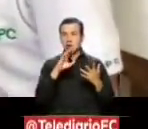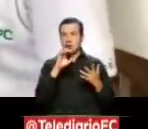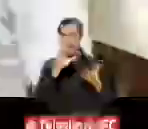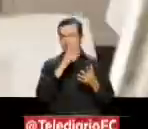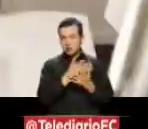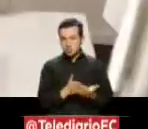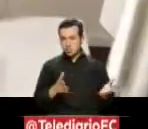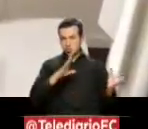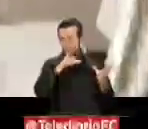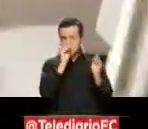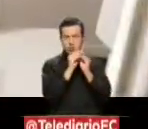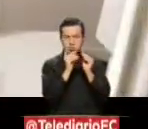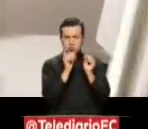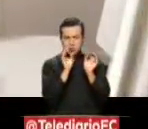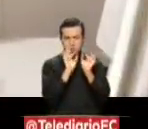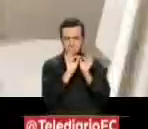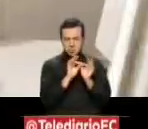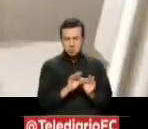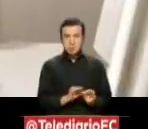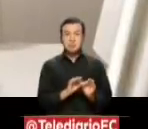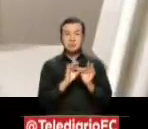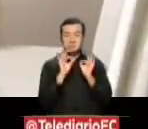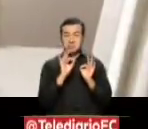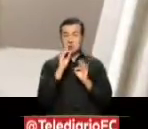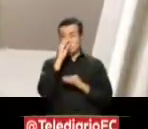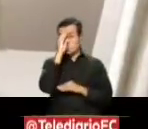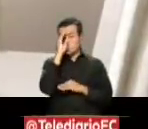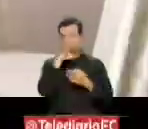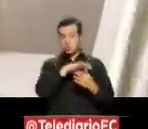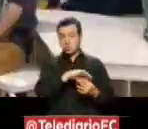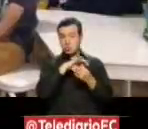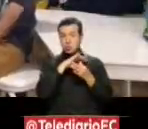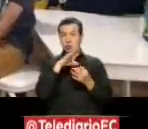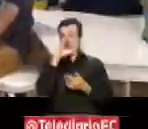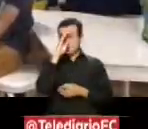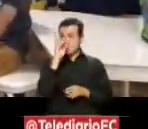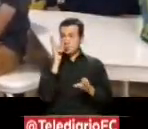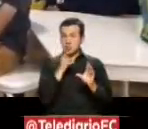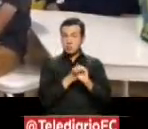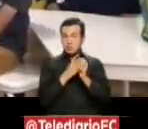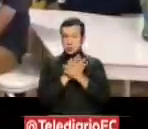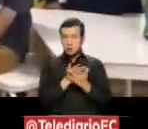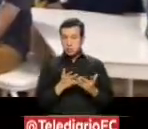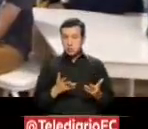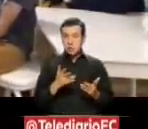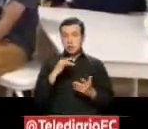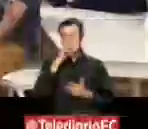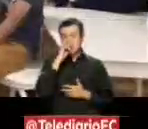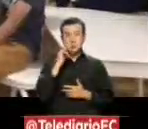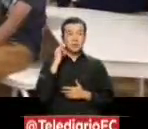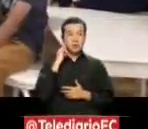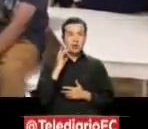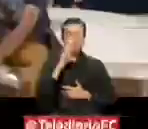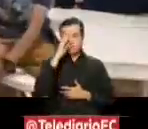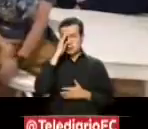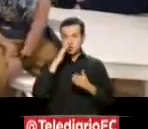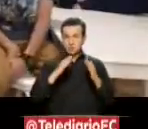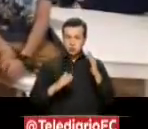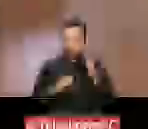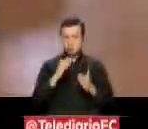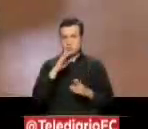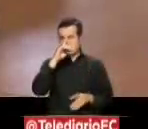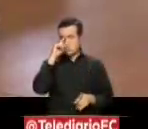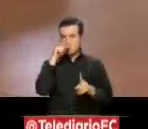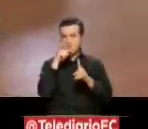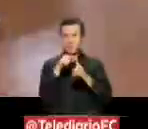y resistores. Tecnología vinculada a la educación, con métodos participativos y que permitan a los niños conocer la robótica. Es el